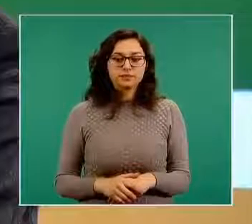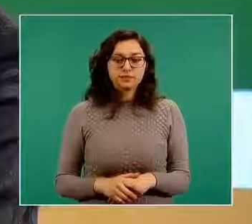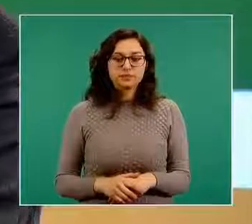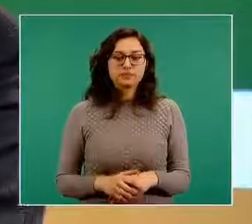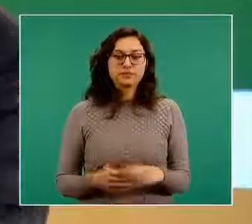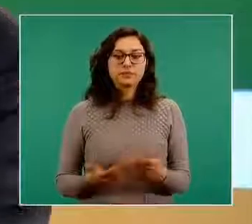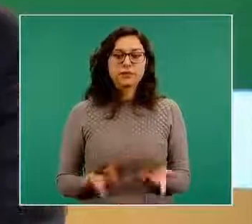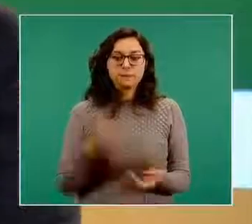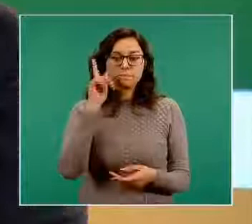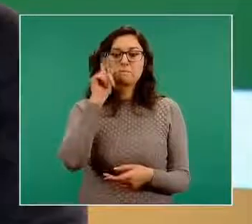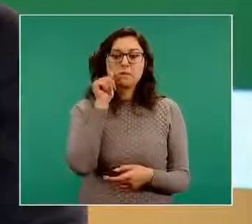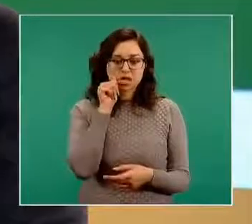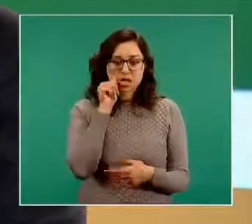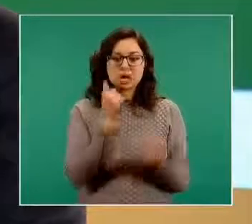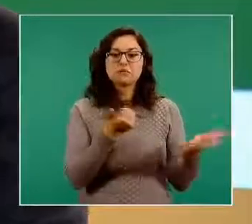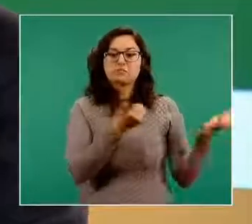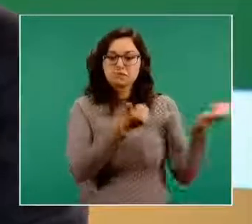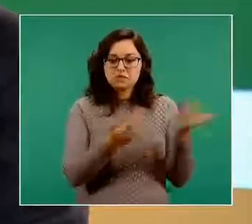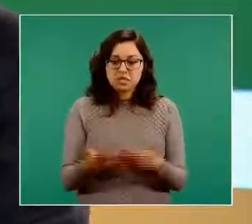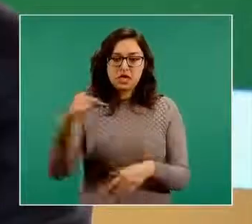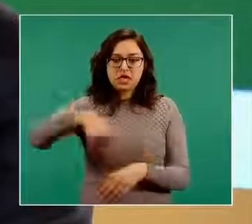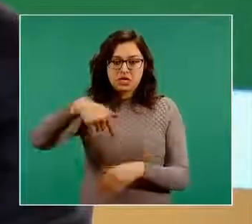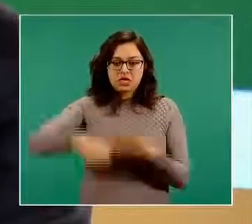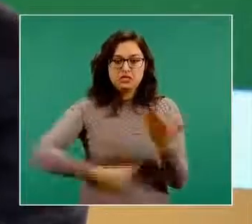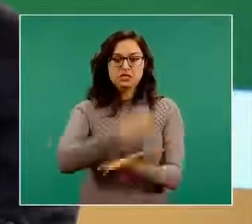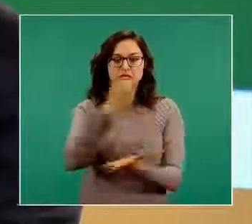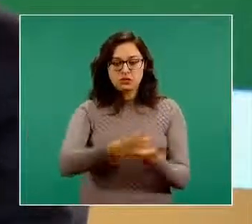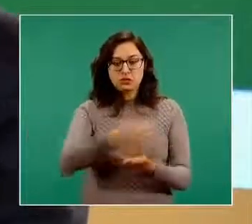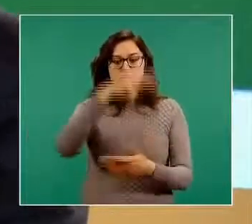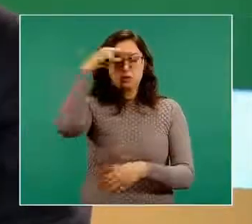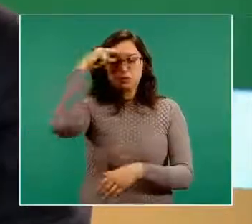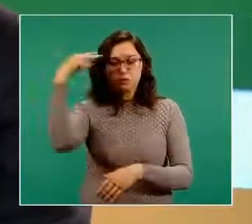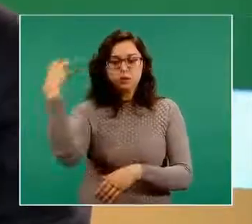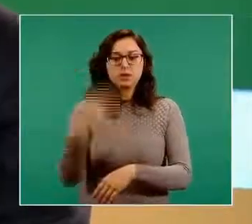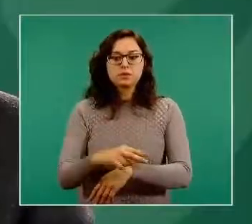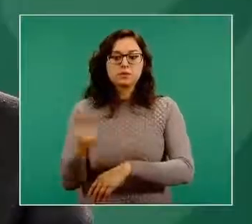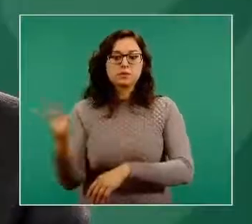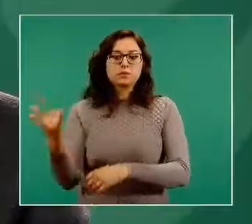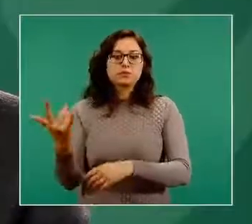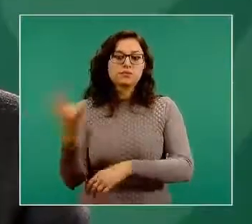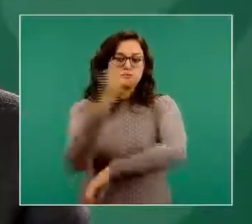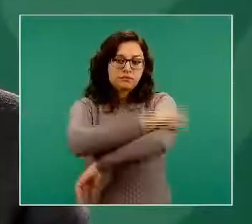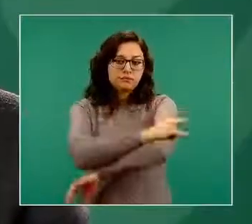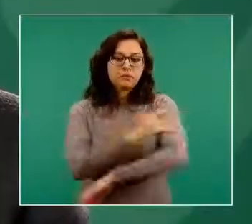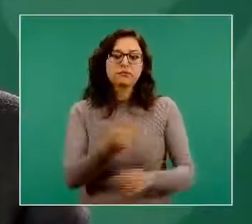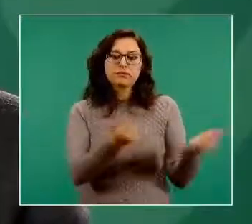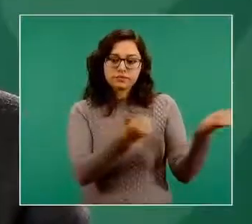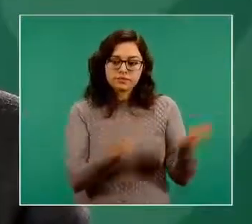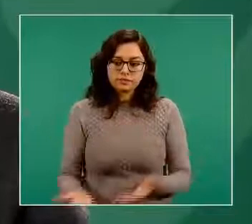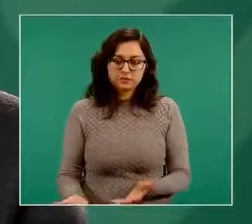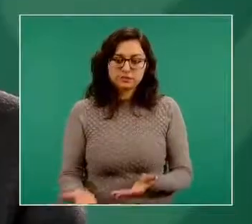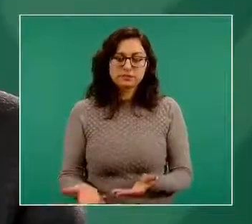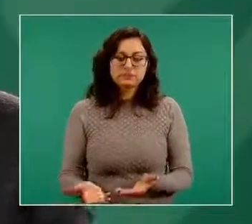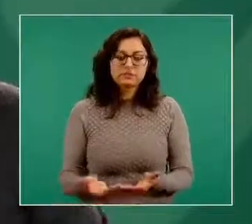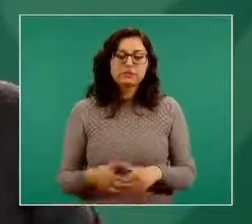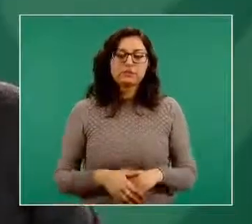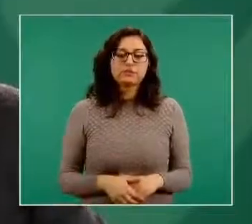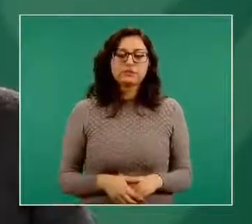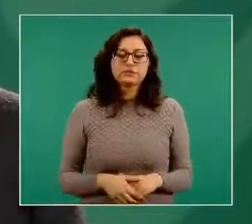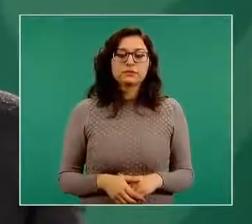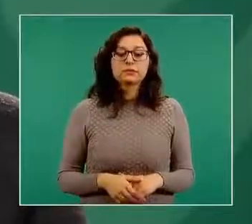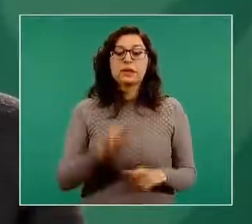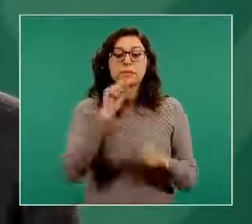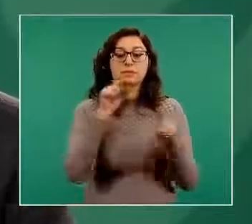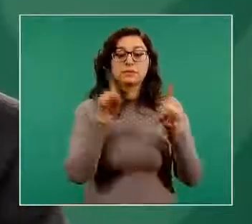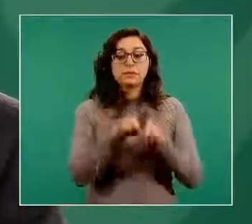pasada, a el Aeropuerto Internacional de la Ciudad de México, un embarque principal, y a el aeropuerto